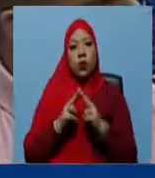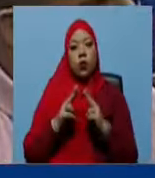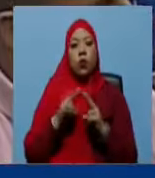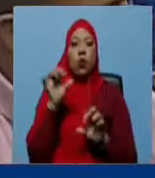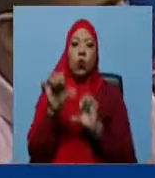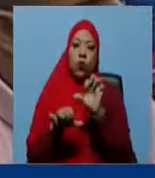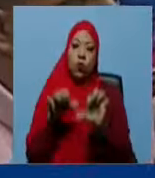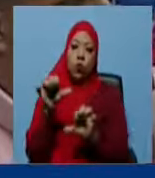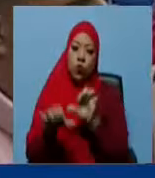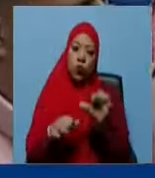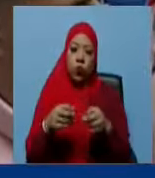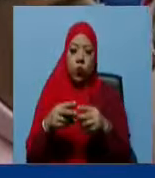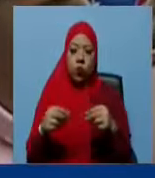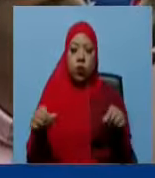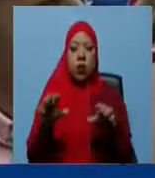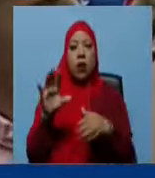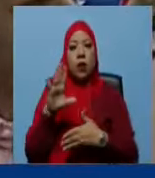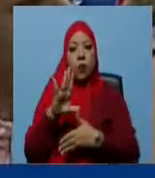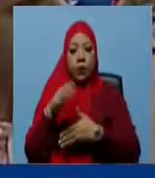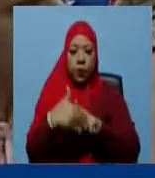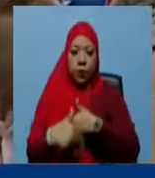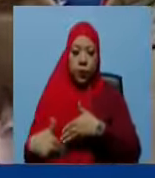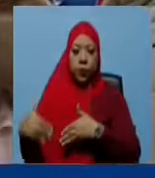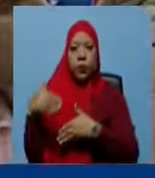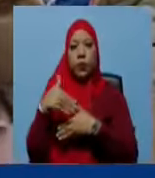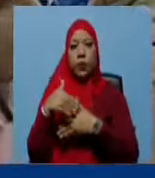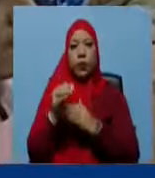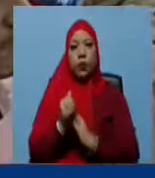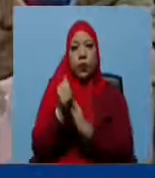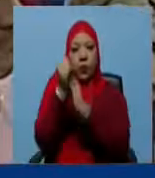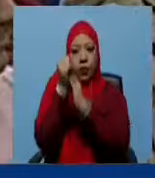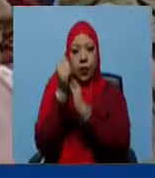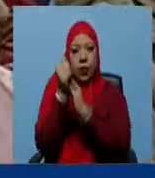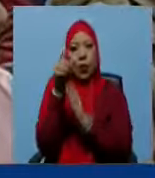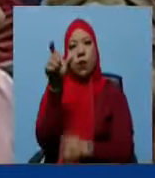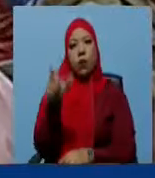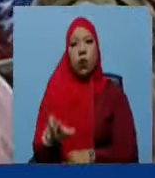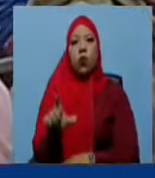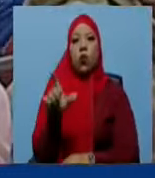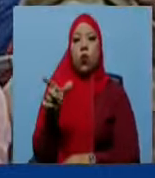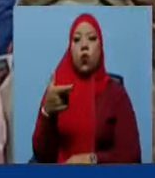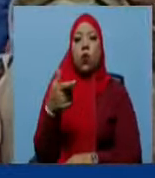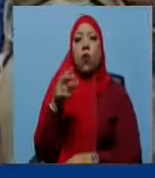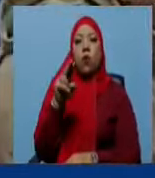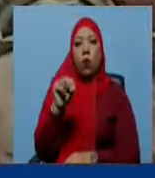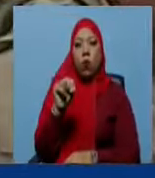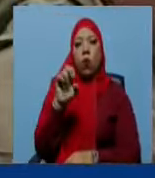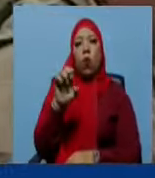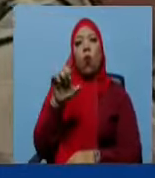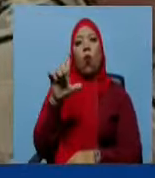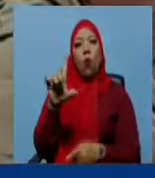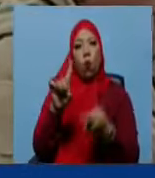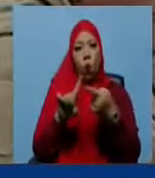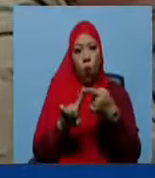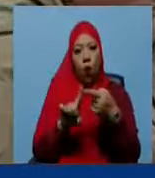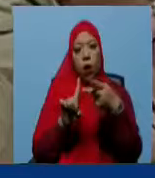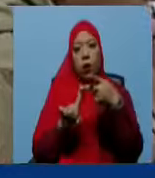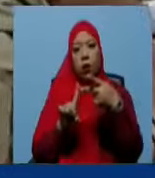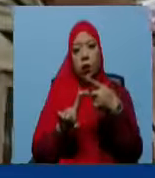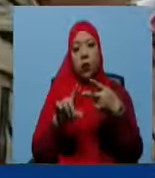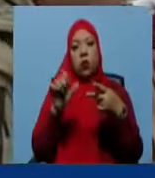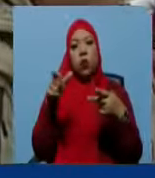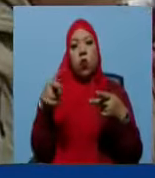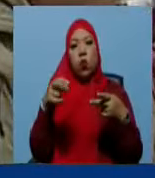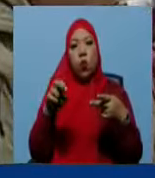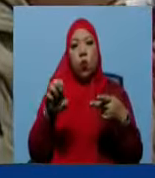siglo en estas tierras suramericanas, que lo encabezaron José María España, Manuel Gual y una supergiganta de